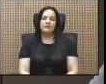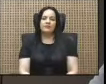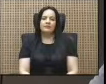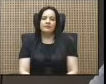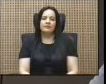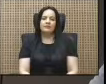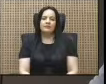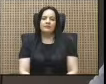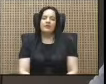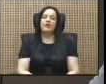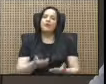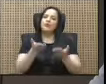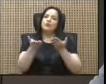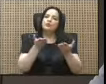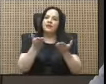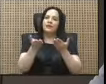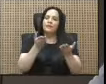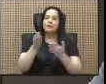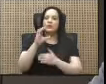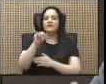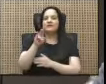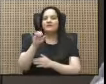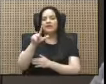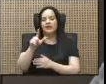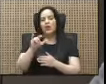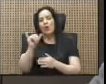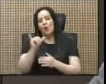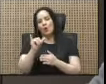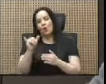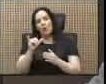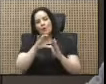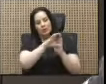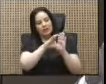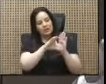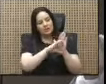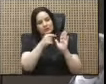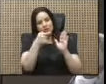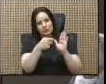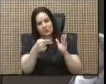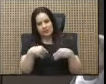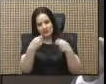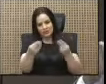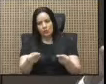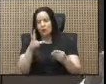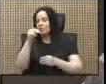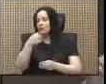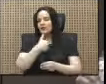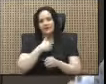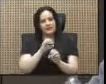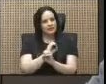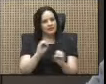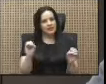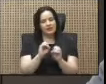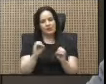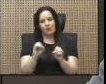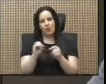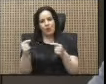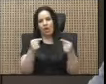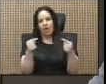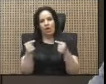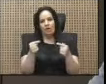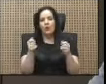Un servicio civil como el que dio el constituyente no tendría ningún roce con la división de